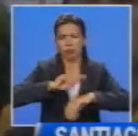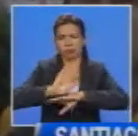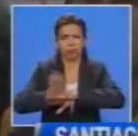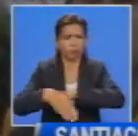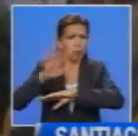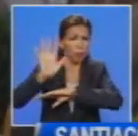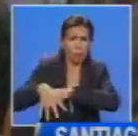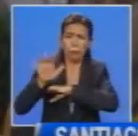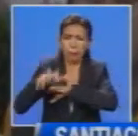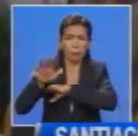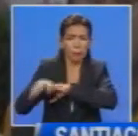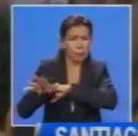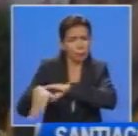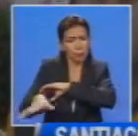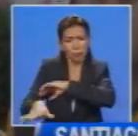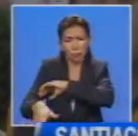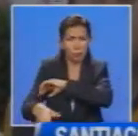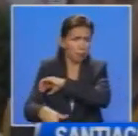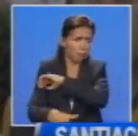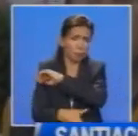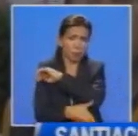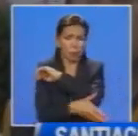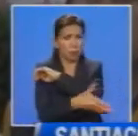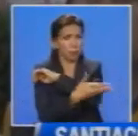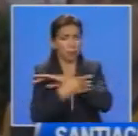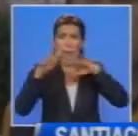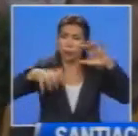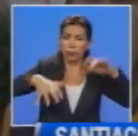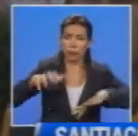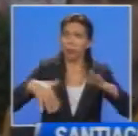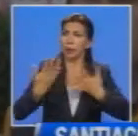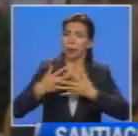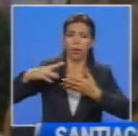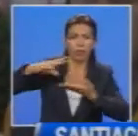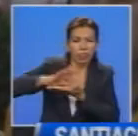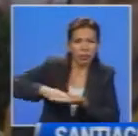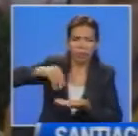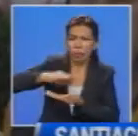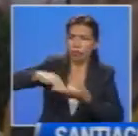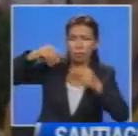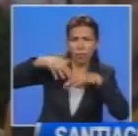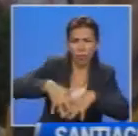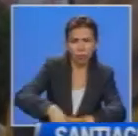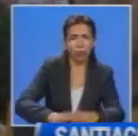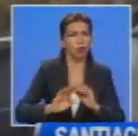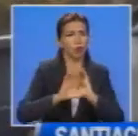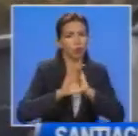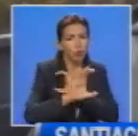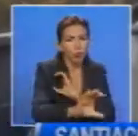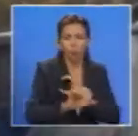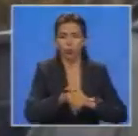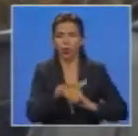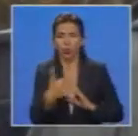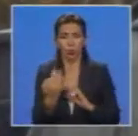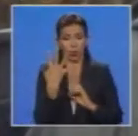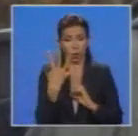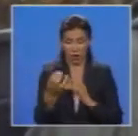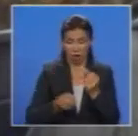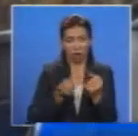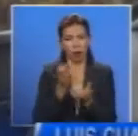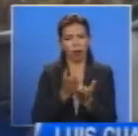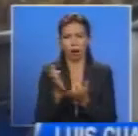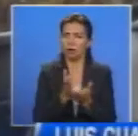y lodo que ha cubierto totalmente la vía, dejando atrapado 4 vehículos, inclusive un bus con varias personas. Había unos